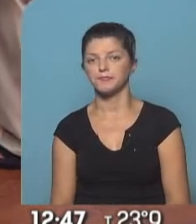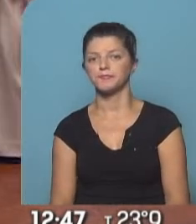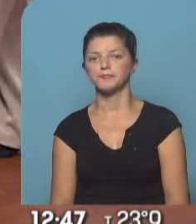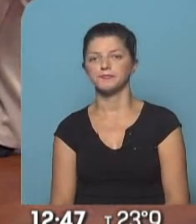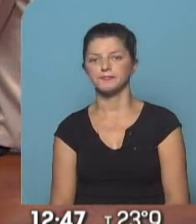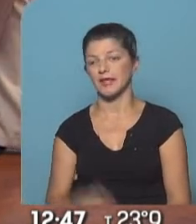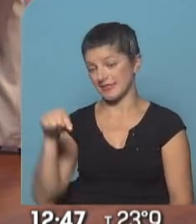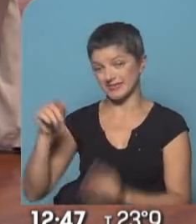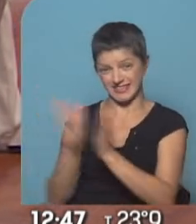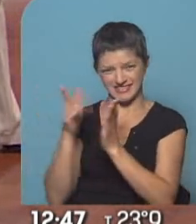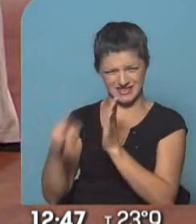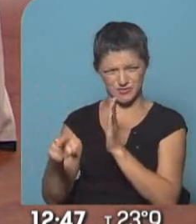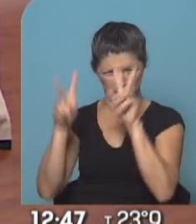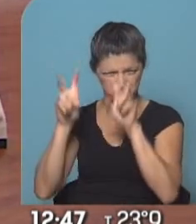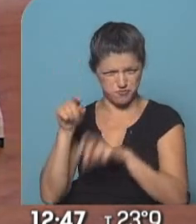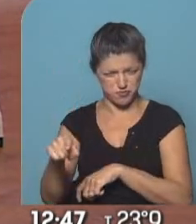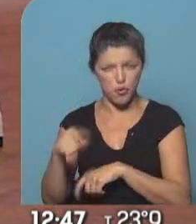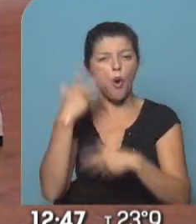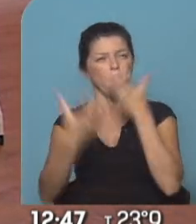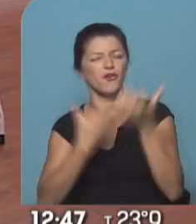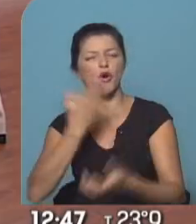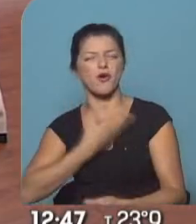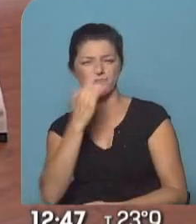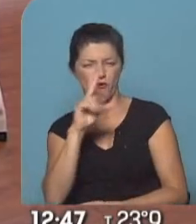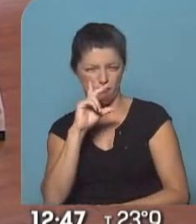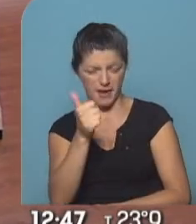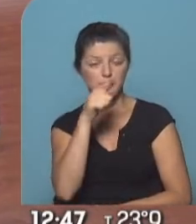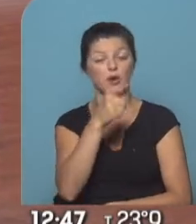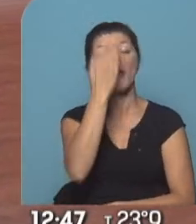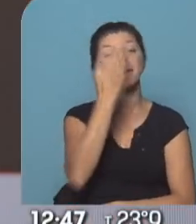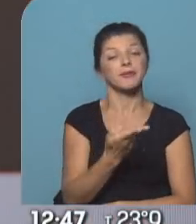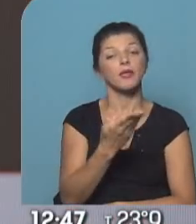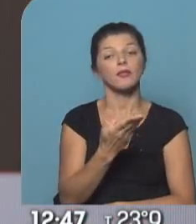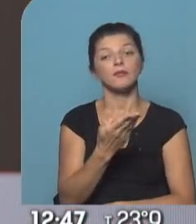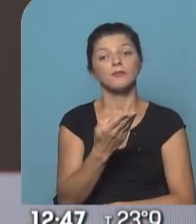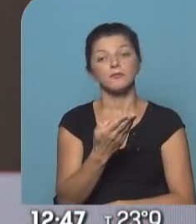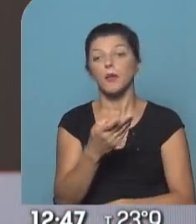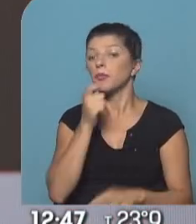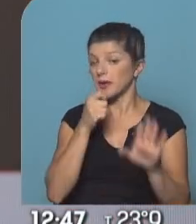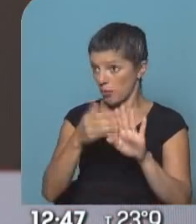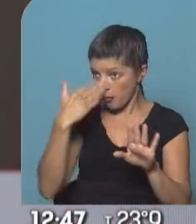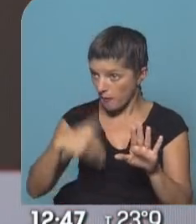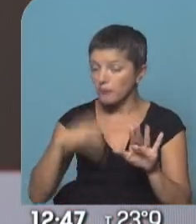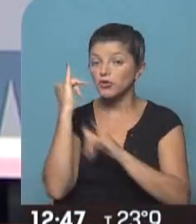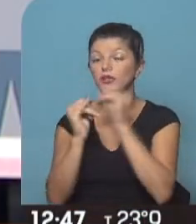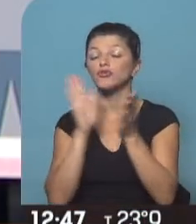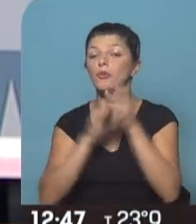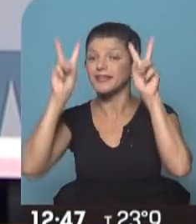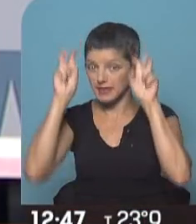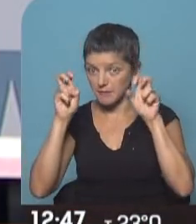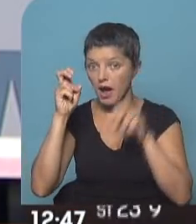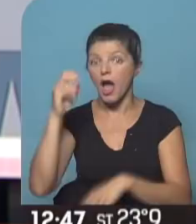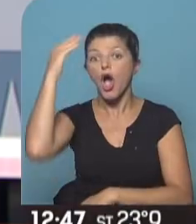y el título del libro. Fuego. Sí. El fuego y la furia entre el presidente furioso. Bueno, lo vamos a hablar después, que es lo de Corea del Norte, ¿no? El tuit contra